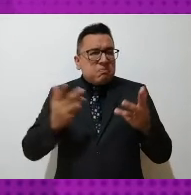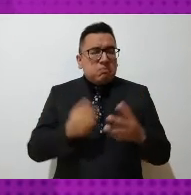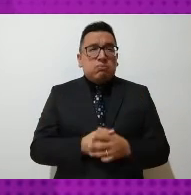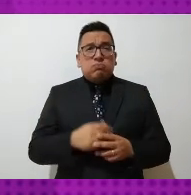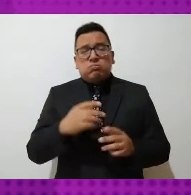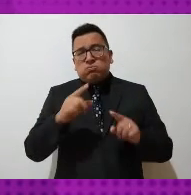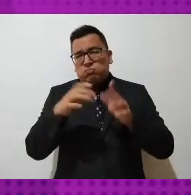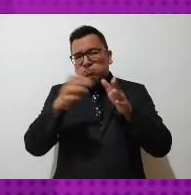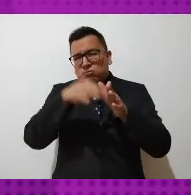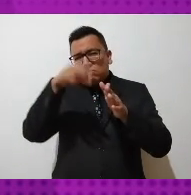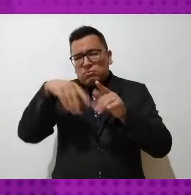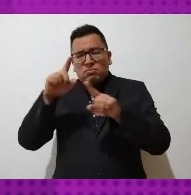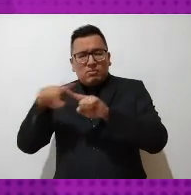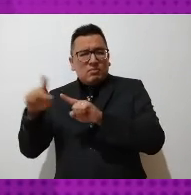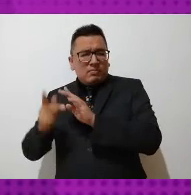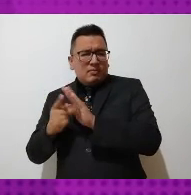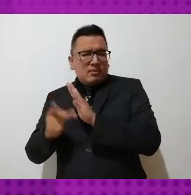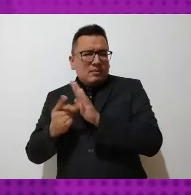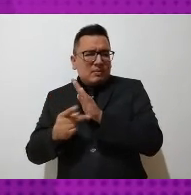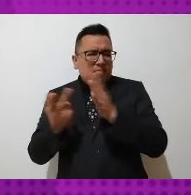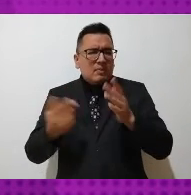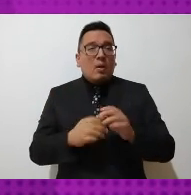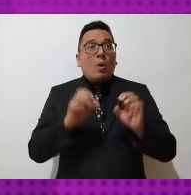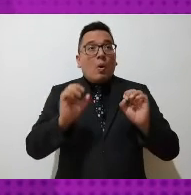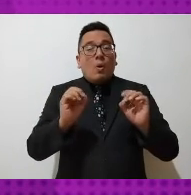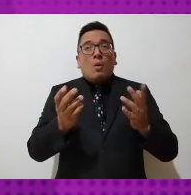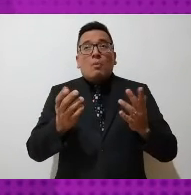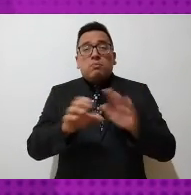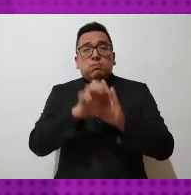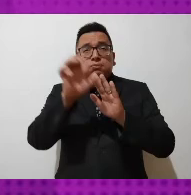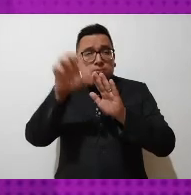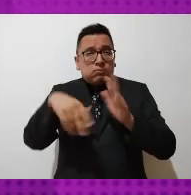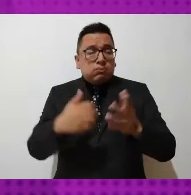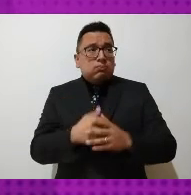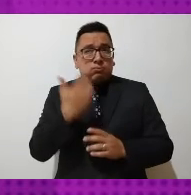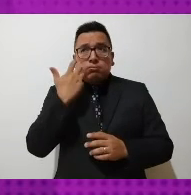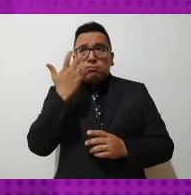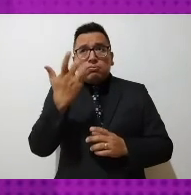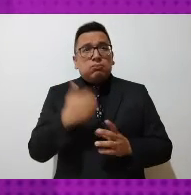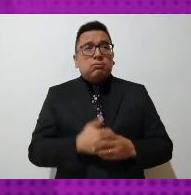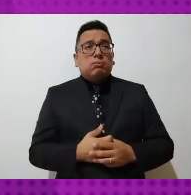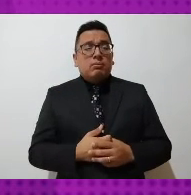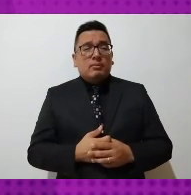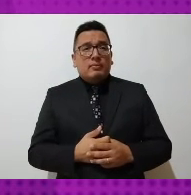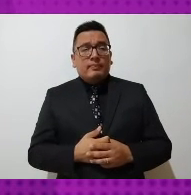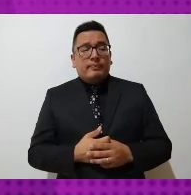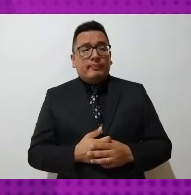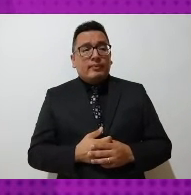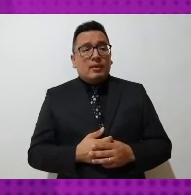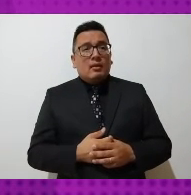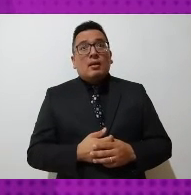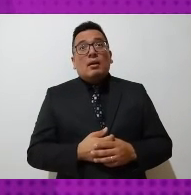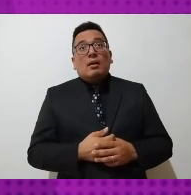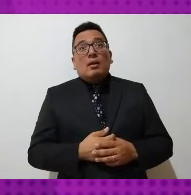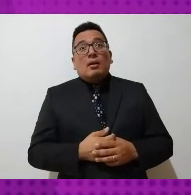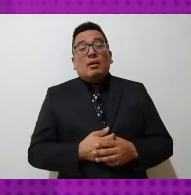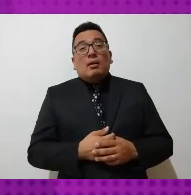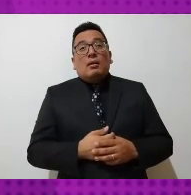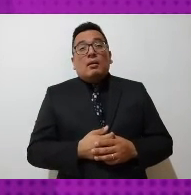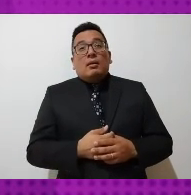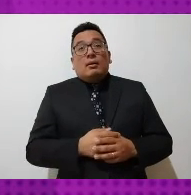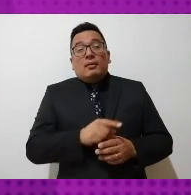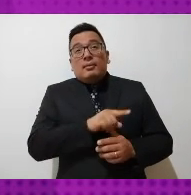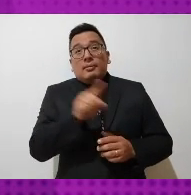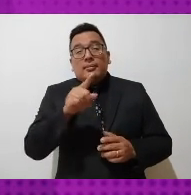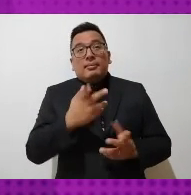de los procesos electorales, acciones afirmativas que buscan la disminución